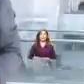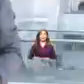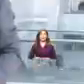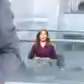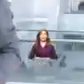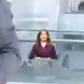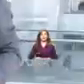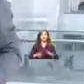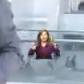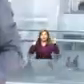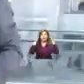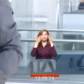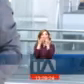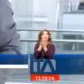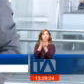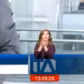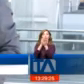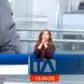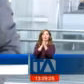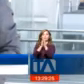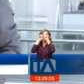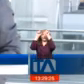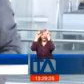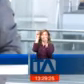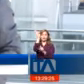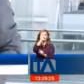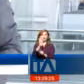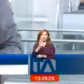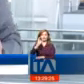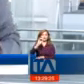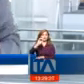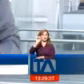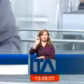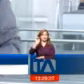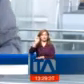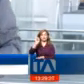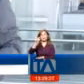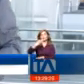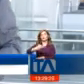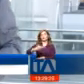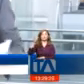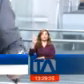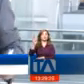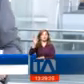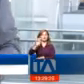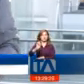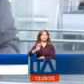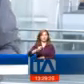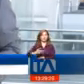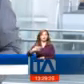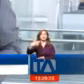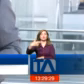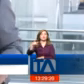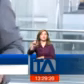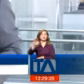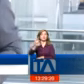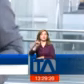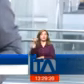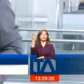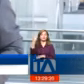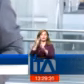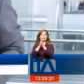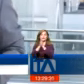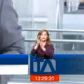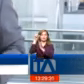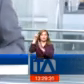informa. Atendiendo una iniciativa de la empresa brasileña Odebrecht, que mediante carta expresó al Estado ecuatoriano en mayo